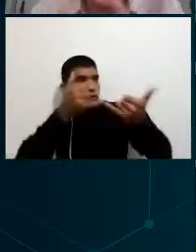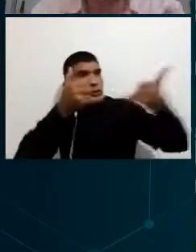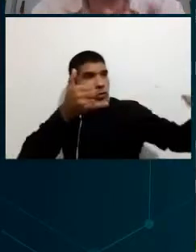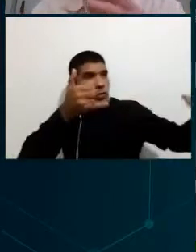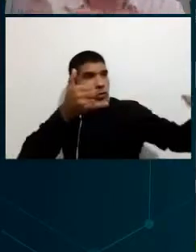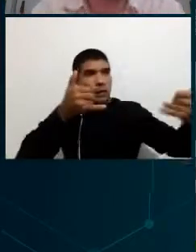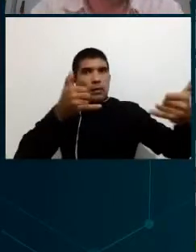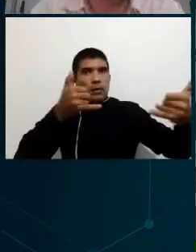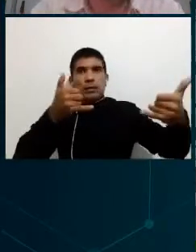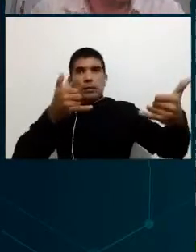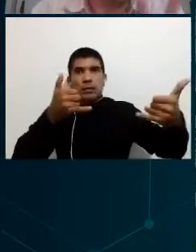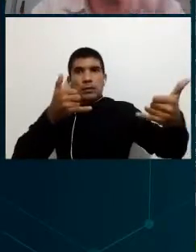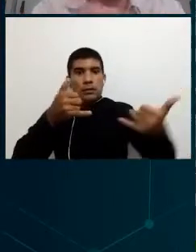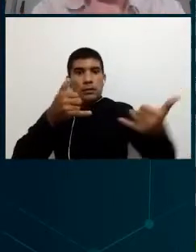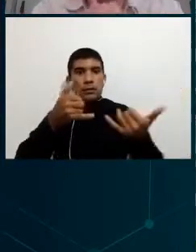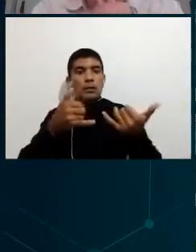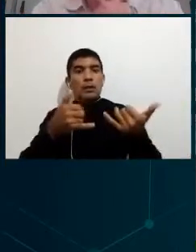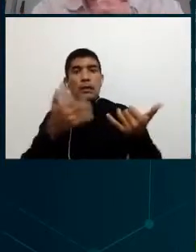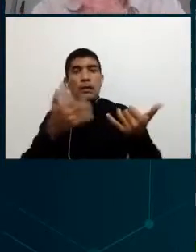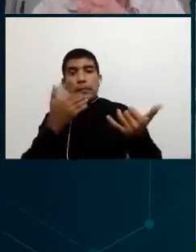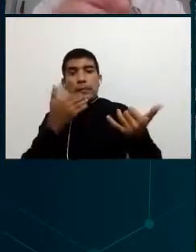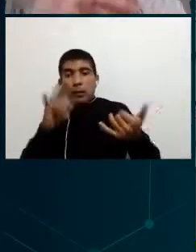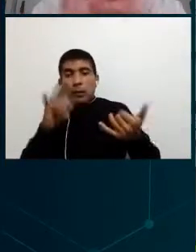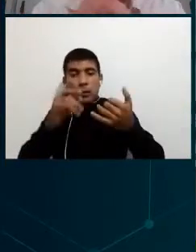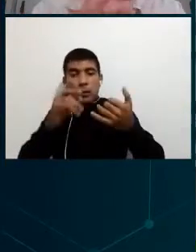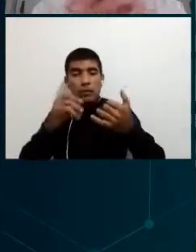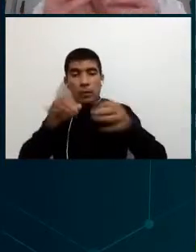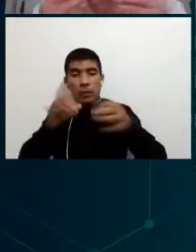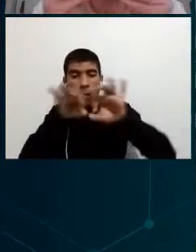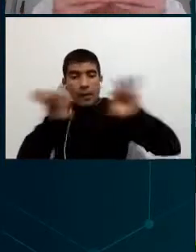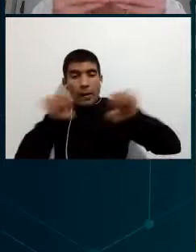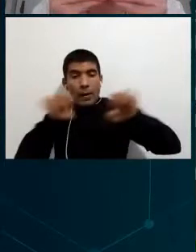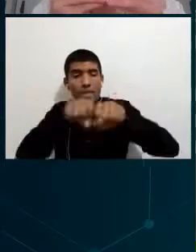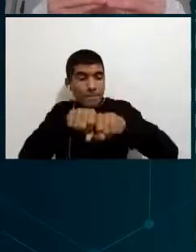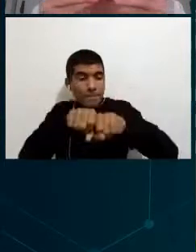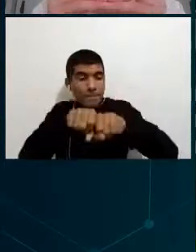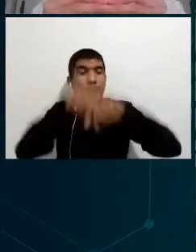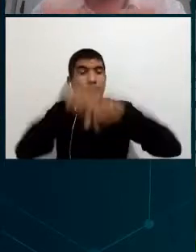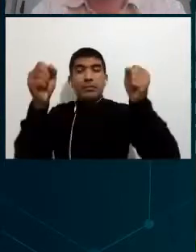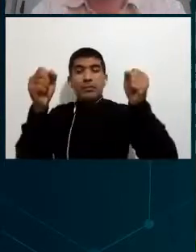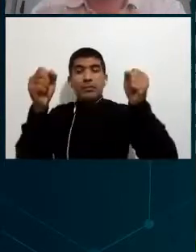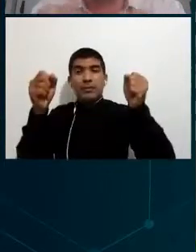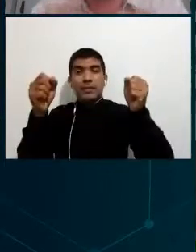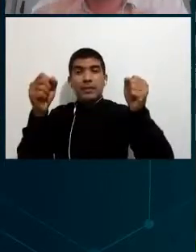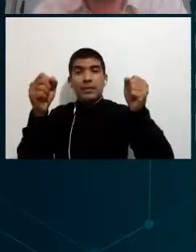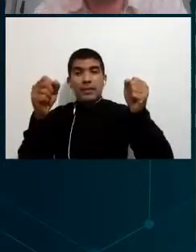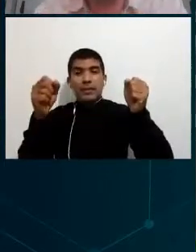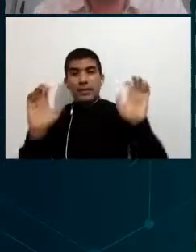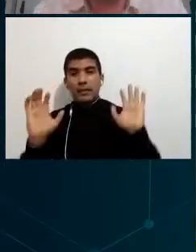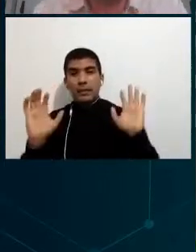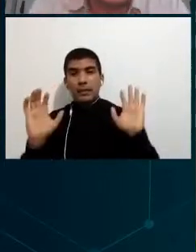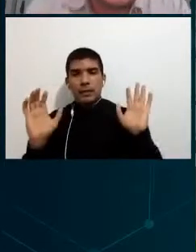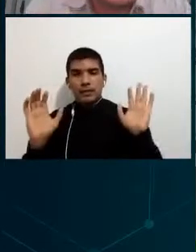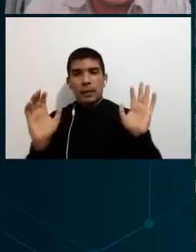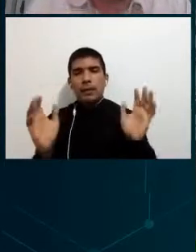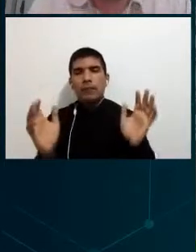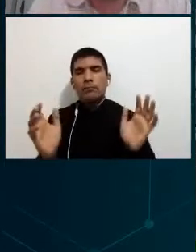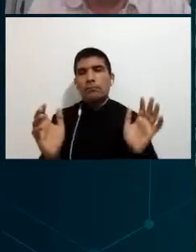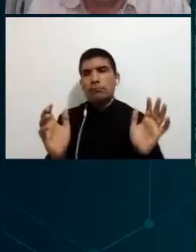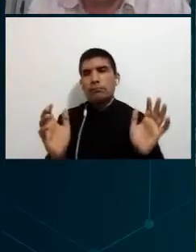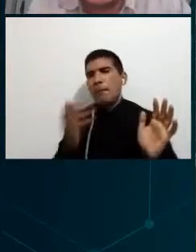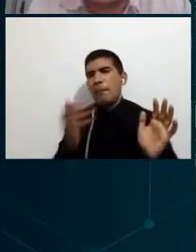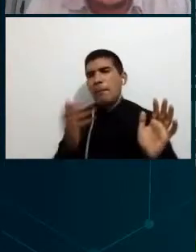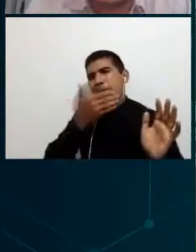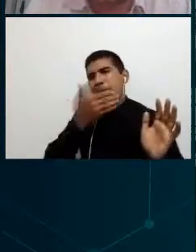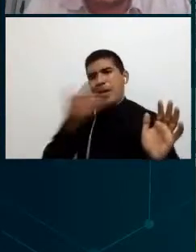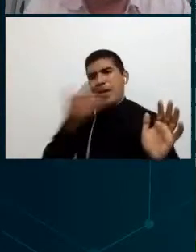que la fibra se rompió y la diferencial se va a bloquear, ¿cierto? Pero tuvimos una respuesta de bloqueo de los equipos ante una condición